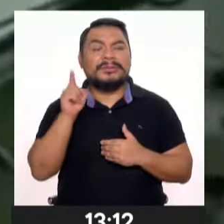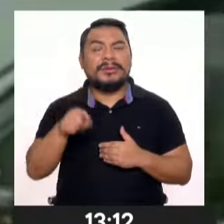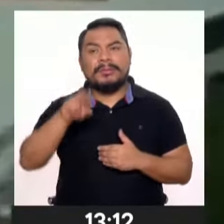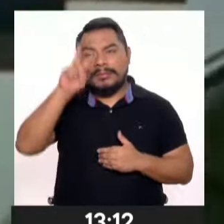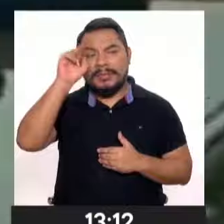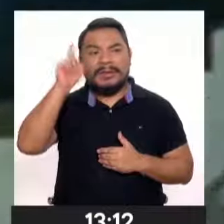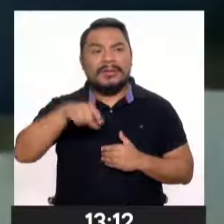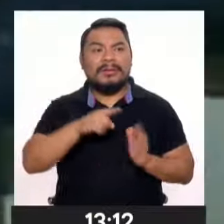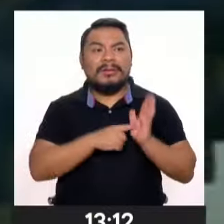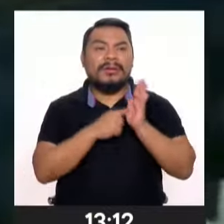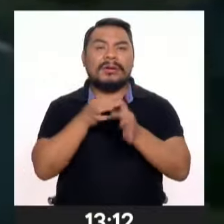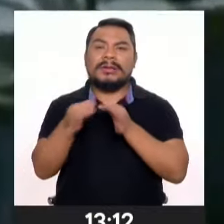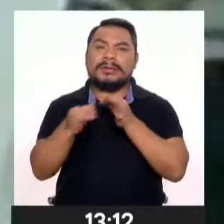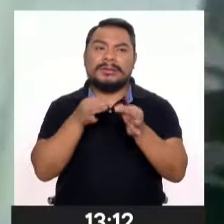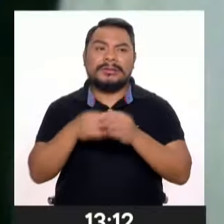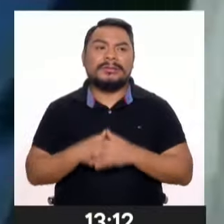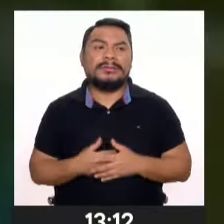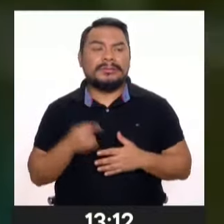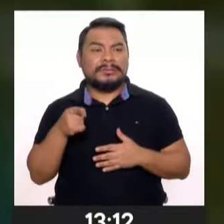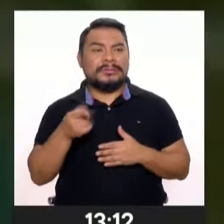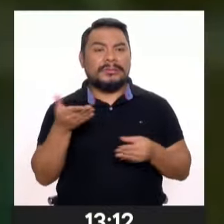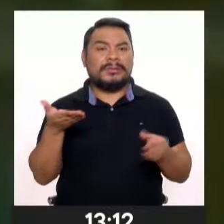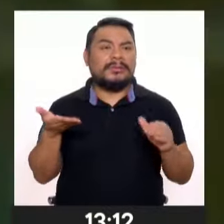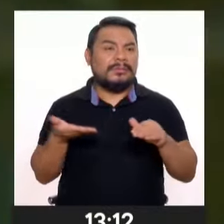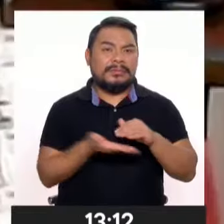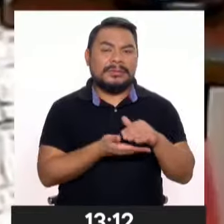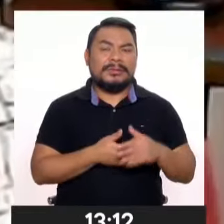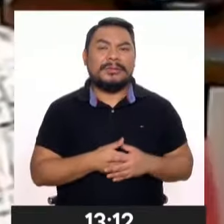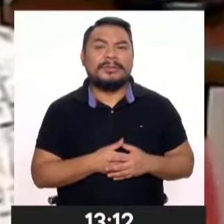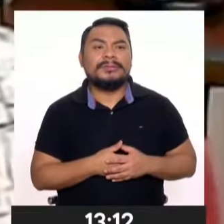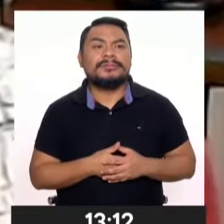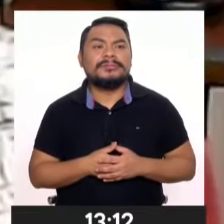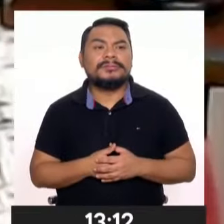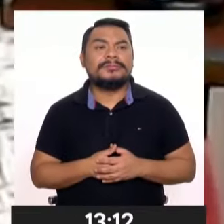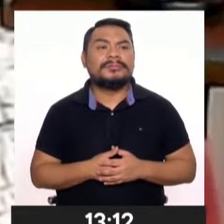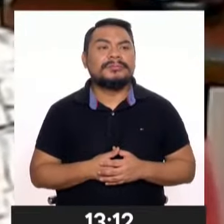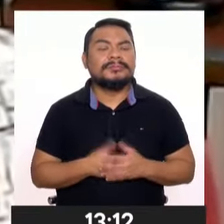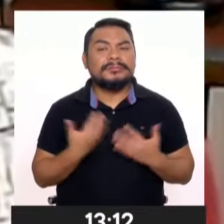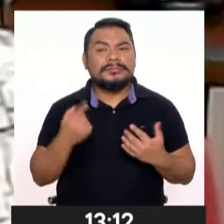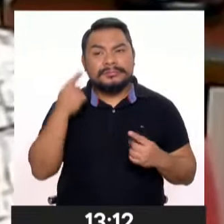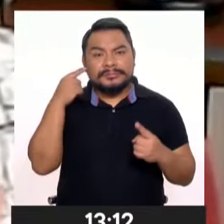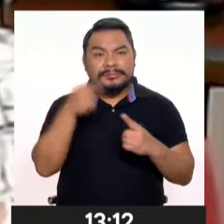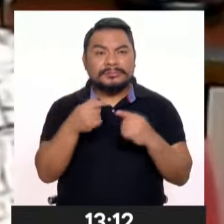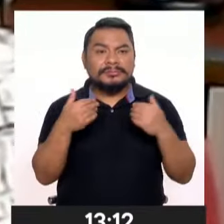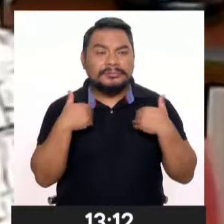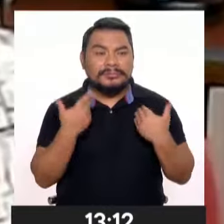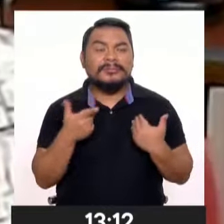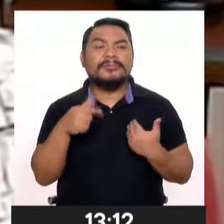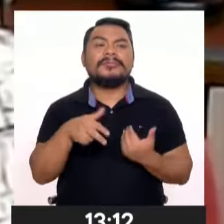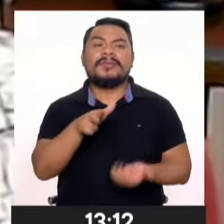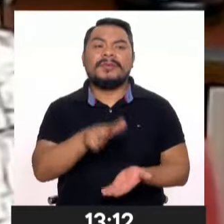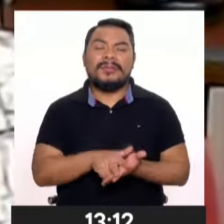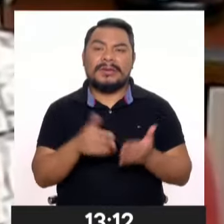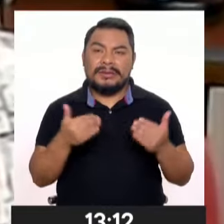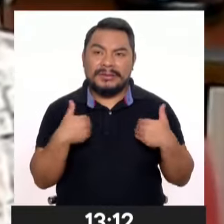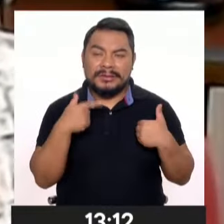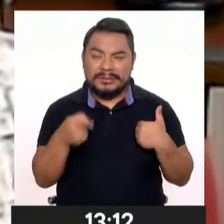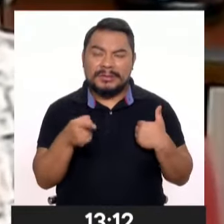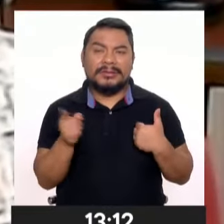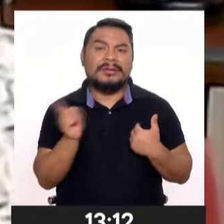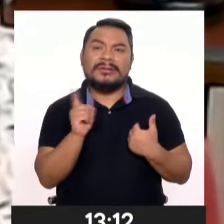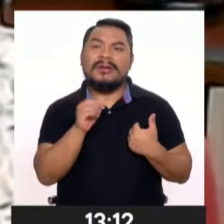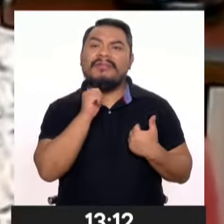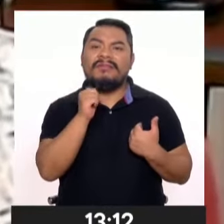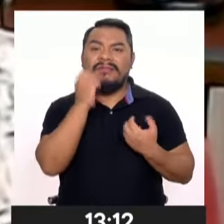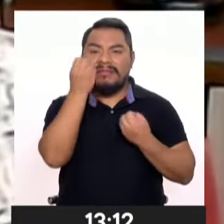presentar todos sus argumentos para archivar la medida la comisión puede considerar que la prueba que se tiene es